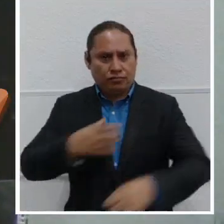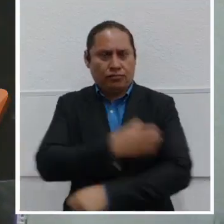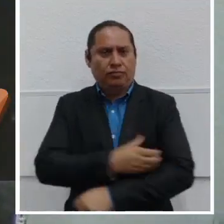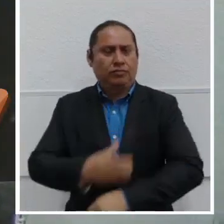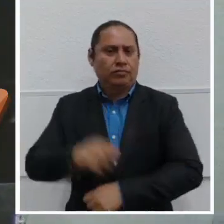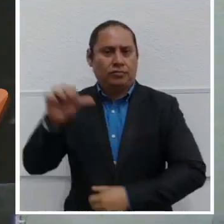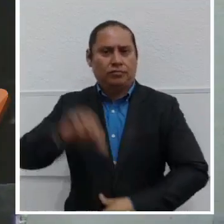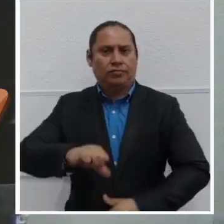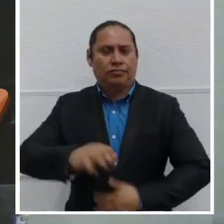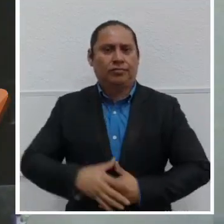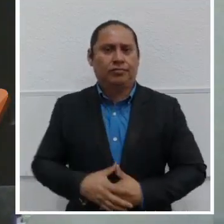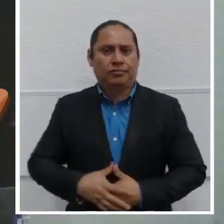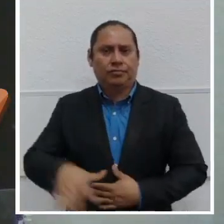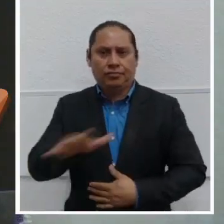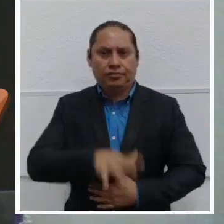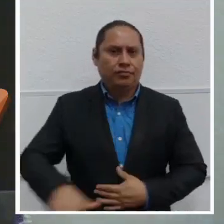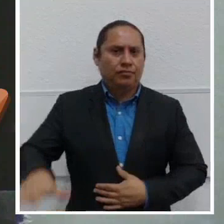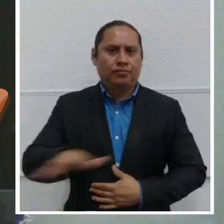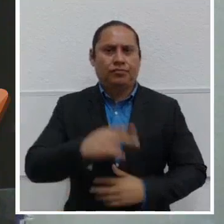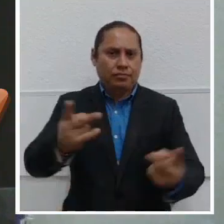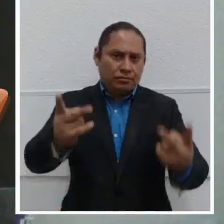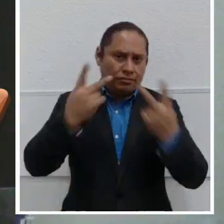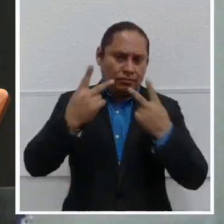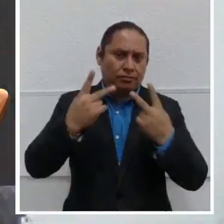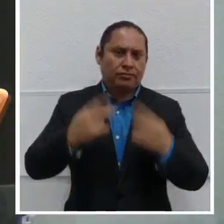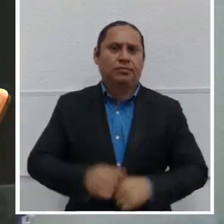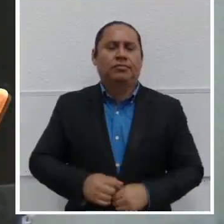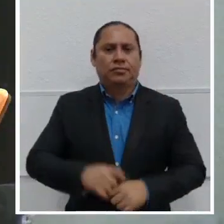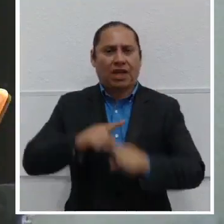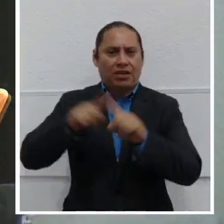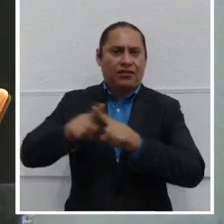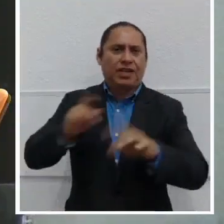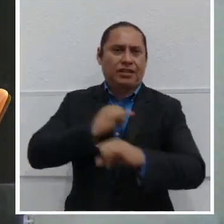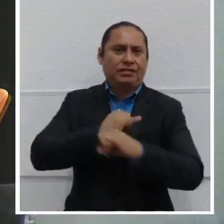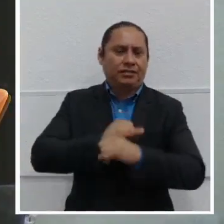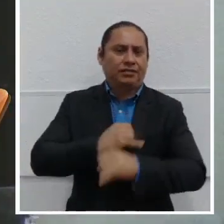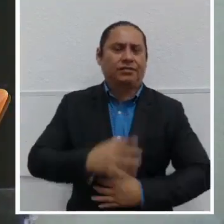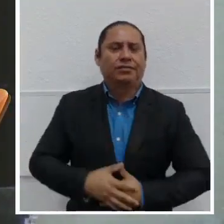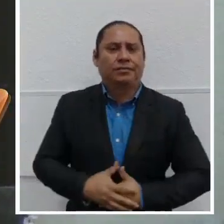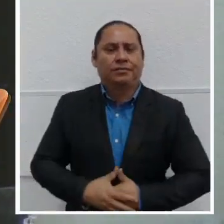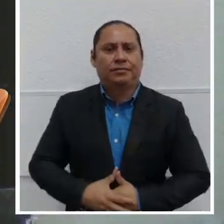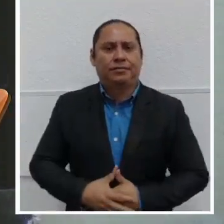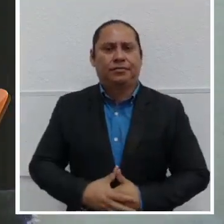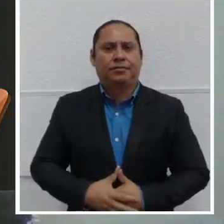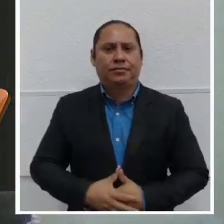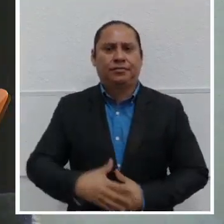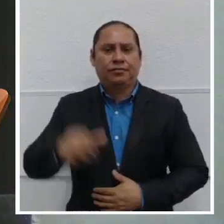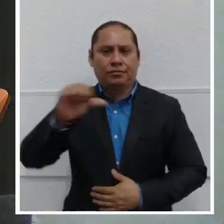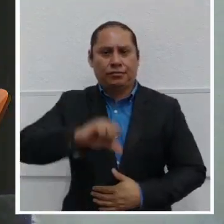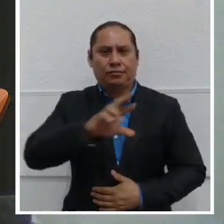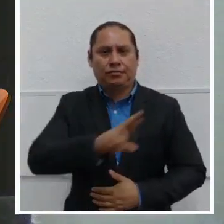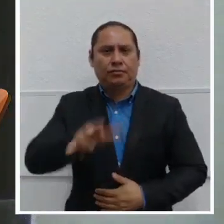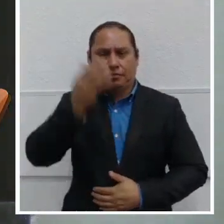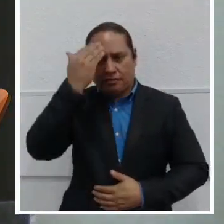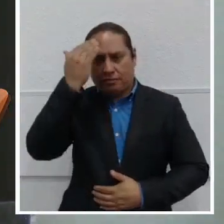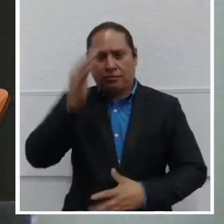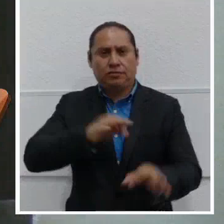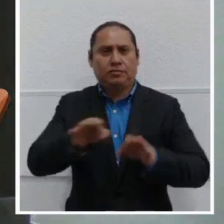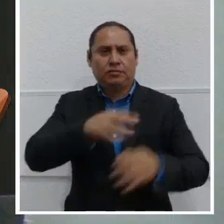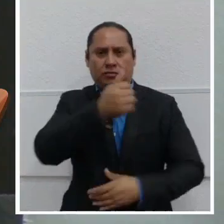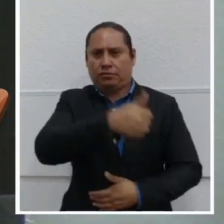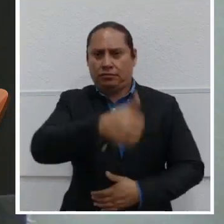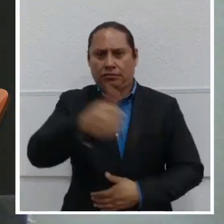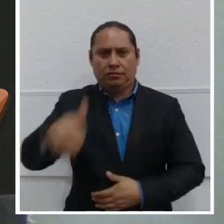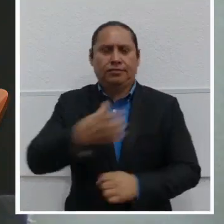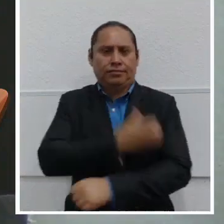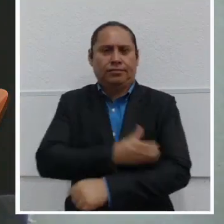nos acompaña y todos los que nos ven a través de las redes sociales hoy Reconozco el trabajo de cada